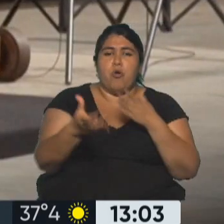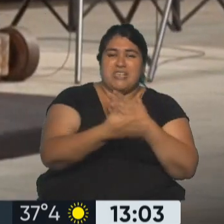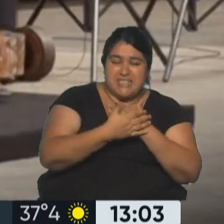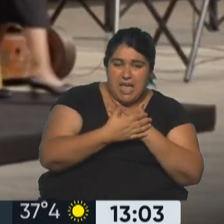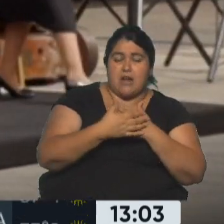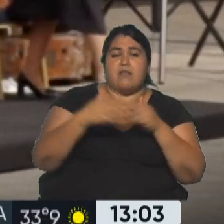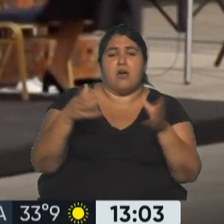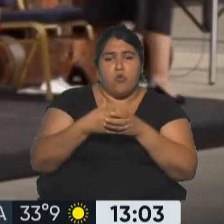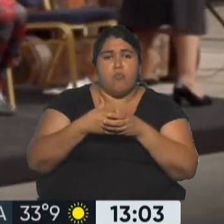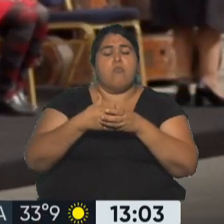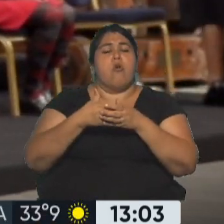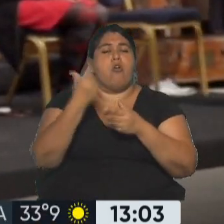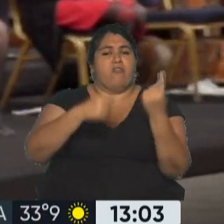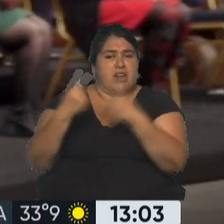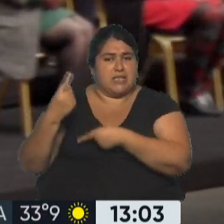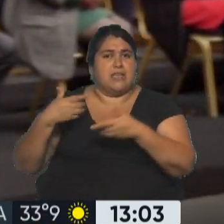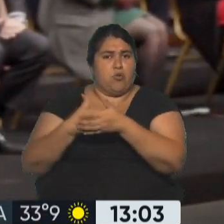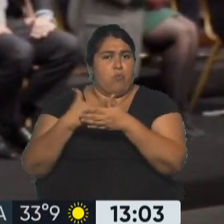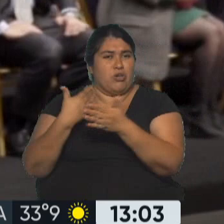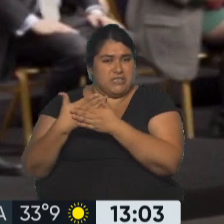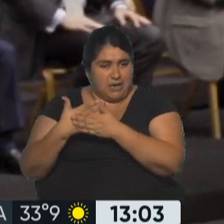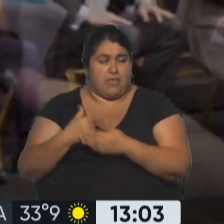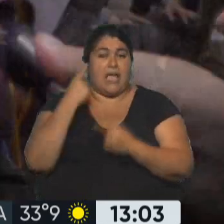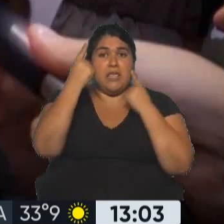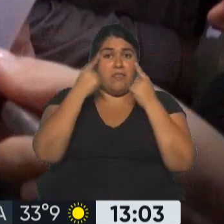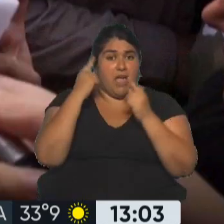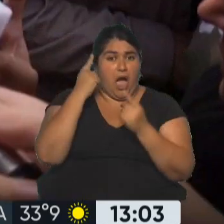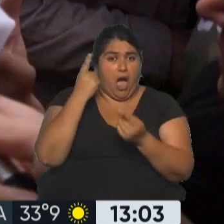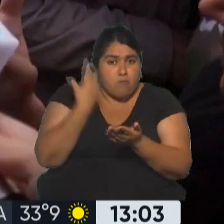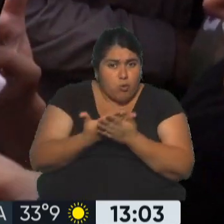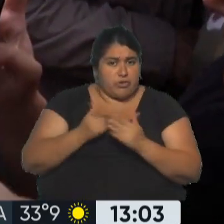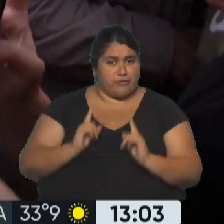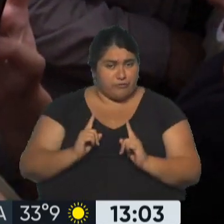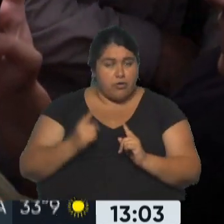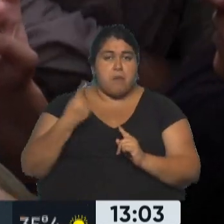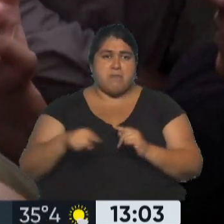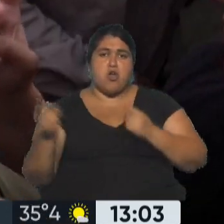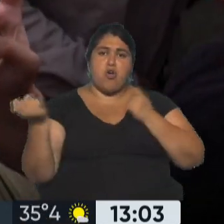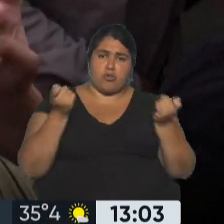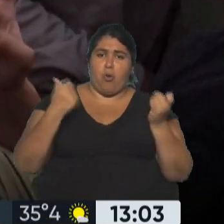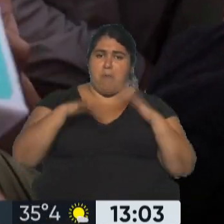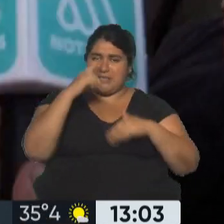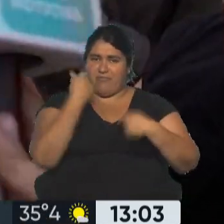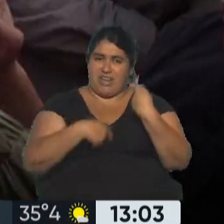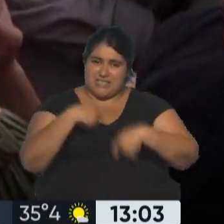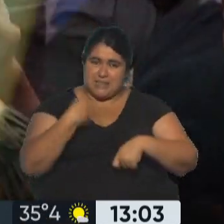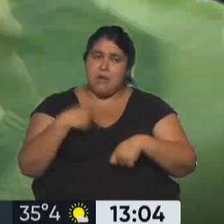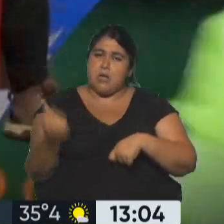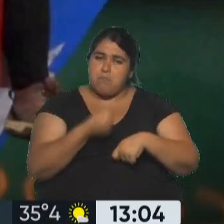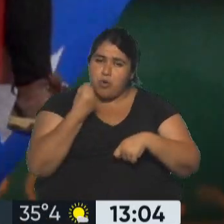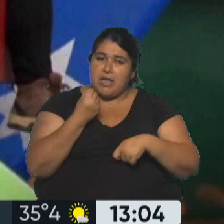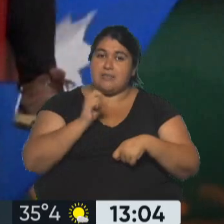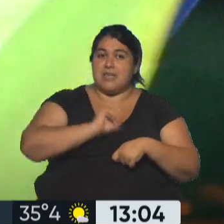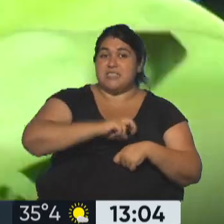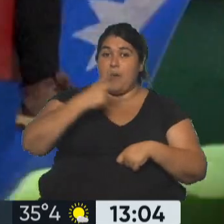centroizquierda y de la concertación, sin alejarse de las ideas de cambio, pero con un estilo de conducción más moderado y apostando al éxito del